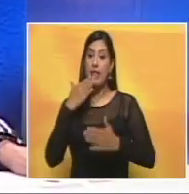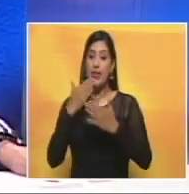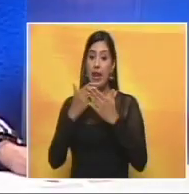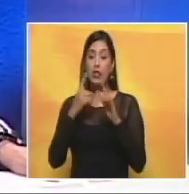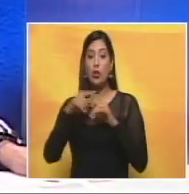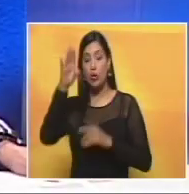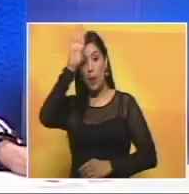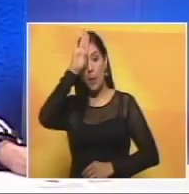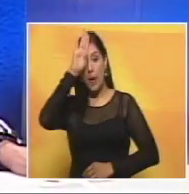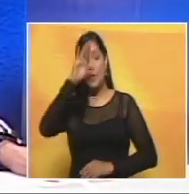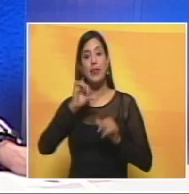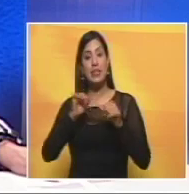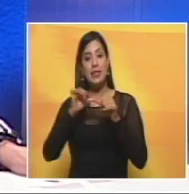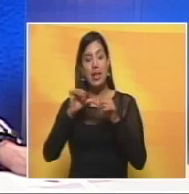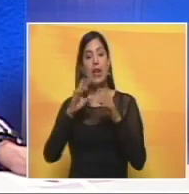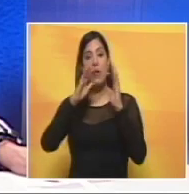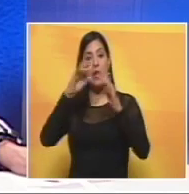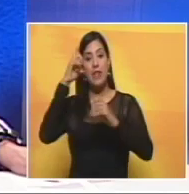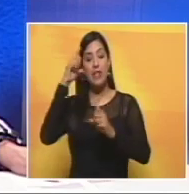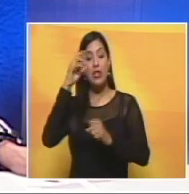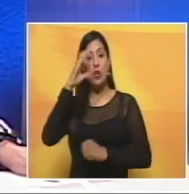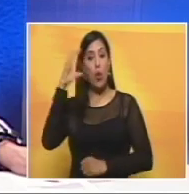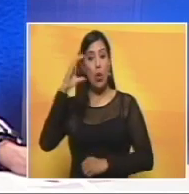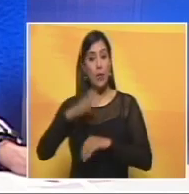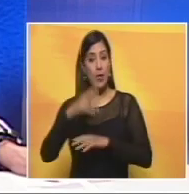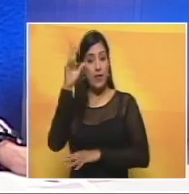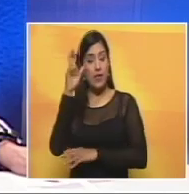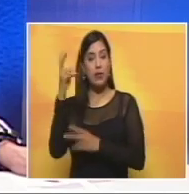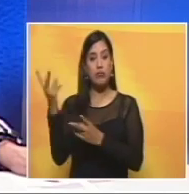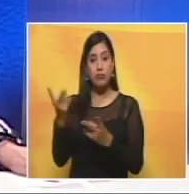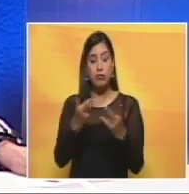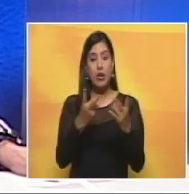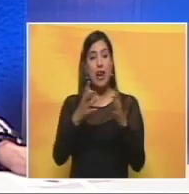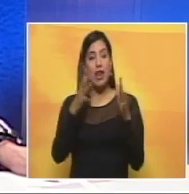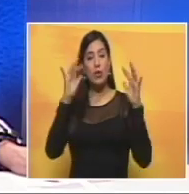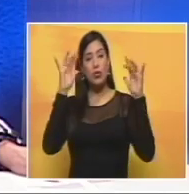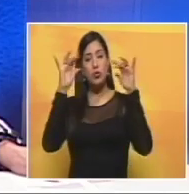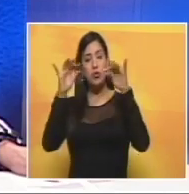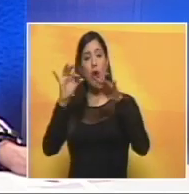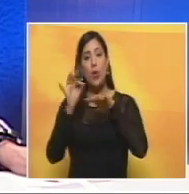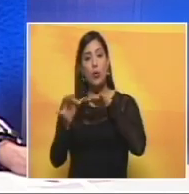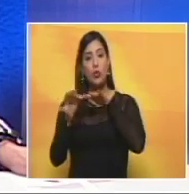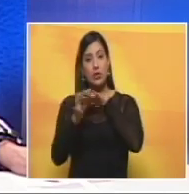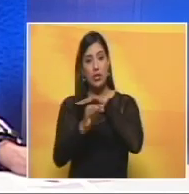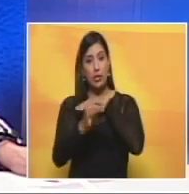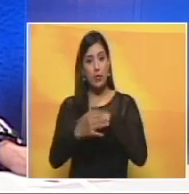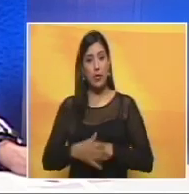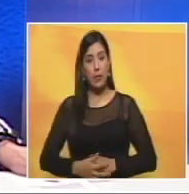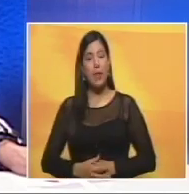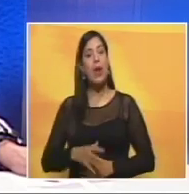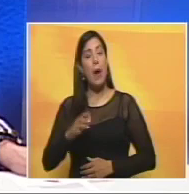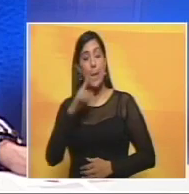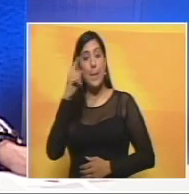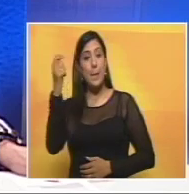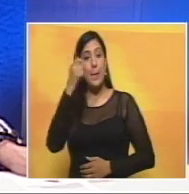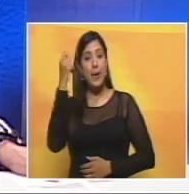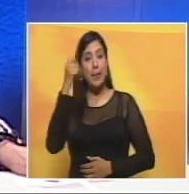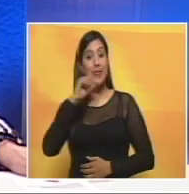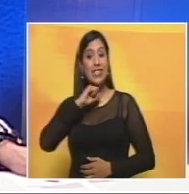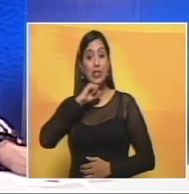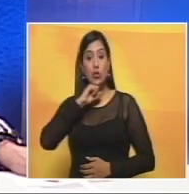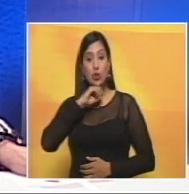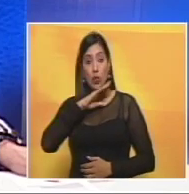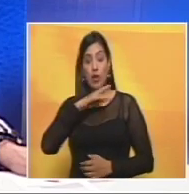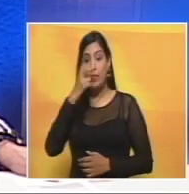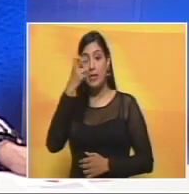Gracias. El Papa Francisco continúa con su agenda en Colombia y este viernes fue recibido por una gran multitud en el municipio de Villavicencio, que por primera vez en su historia